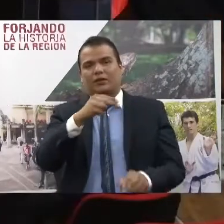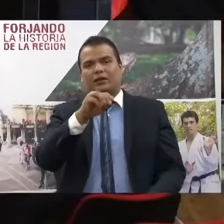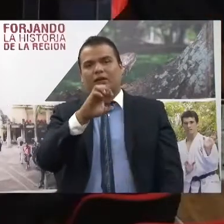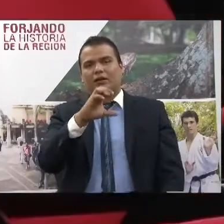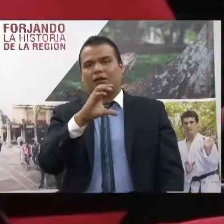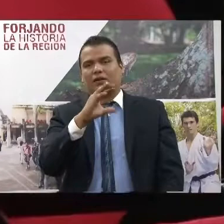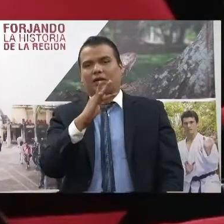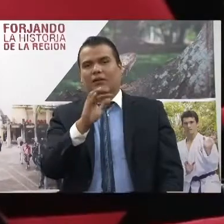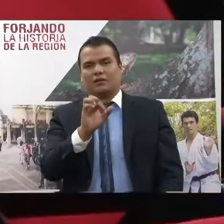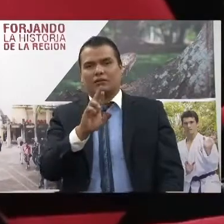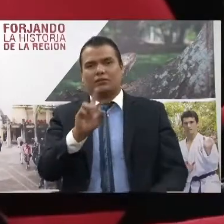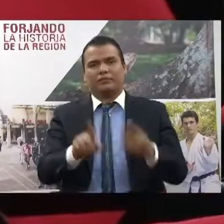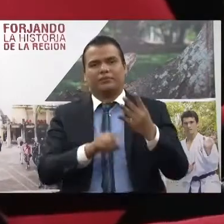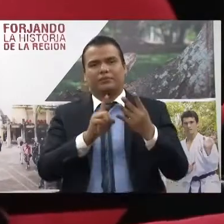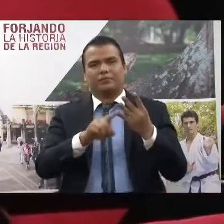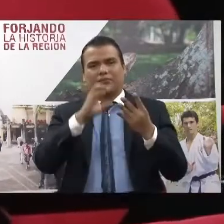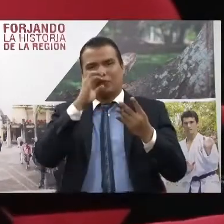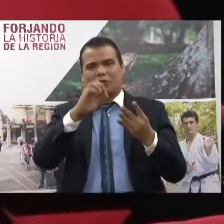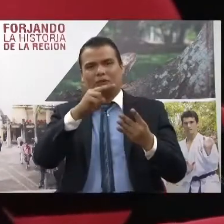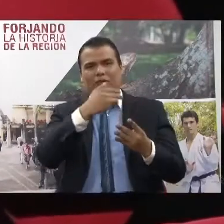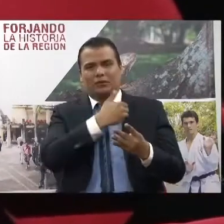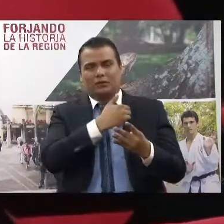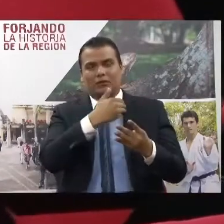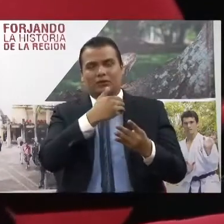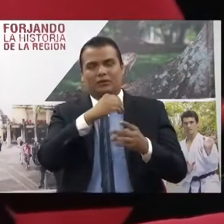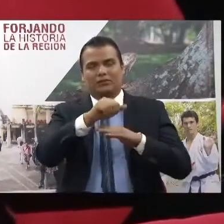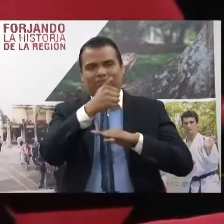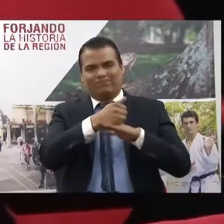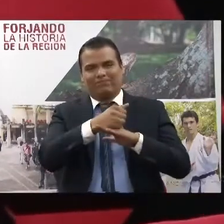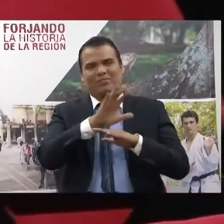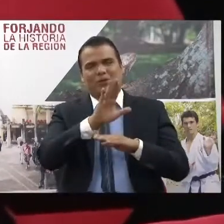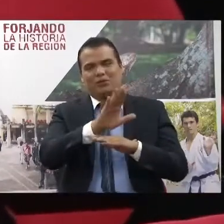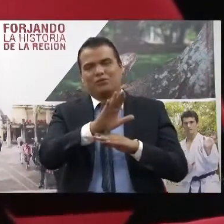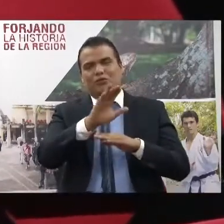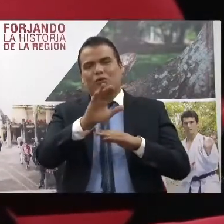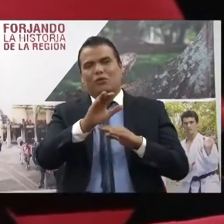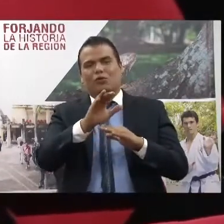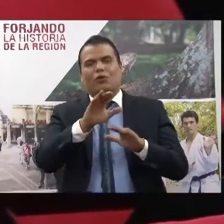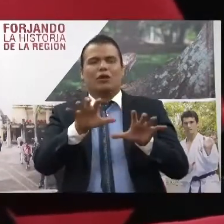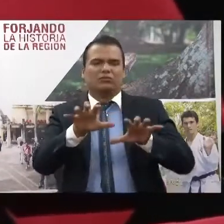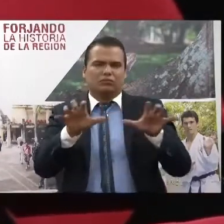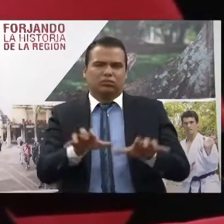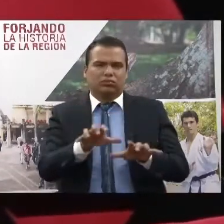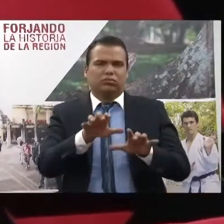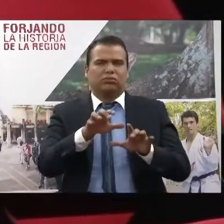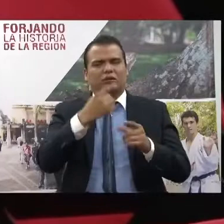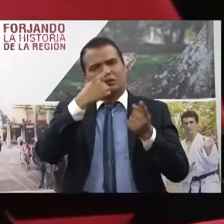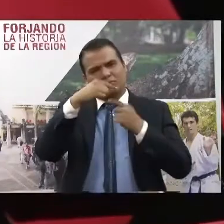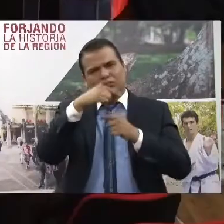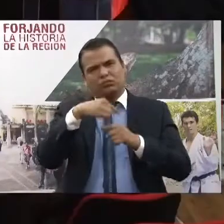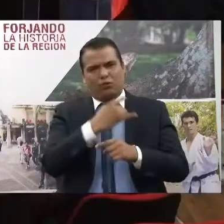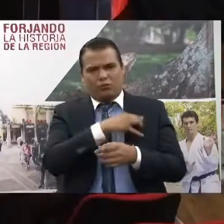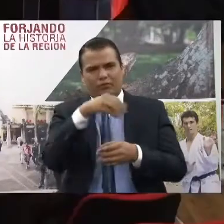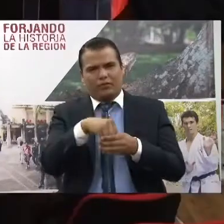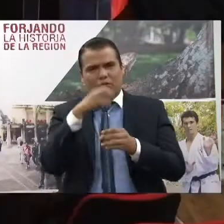Ramírez, el señor vicerrector de Bienestar Universitario, profesor Guillermo Murillo